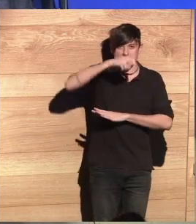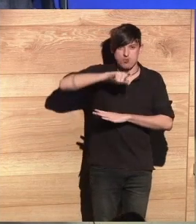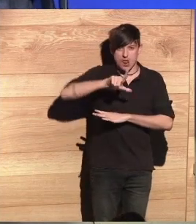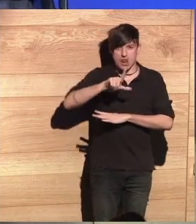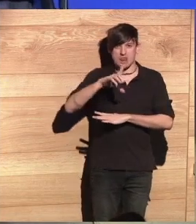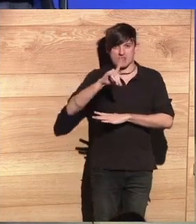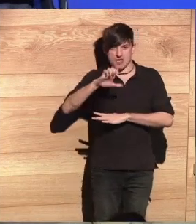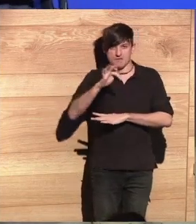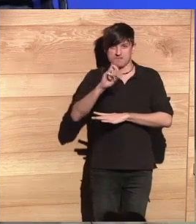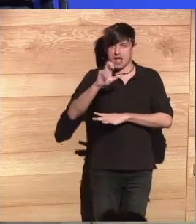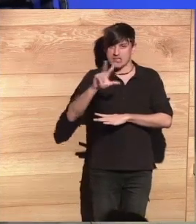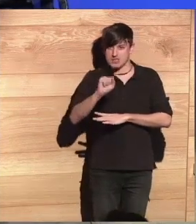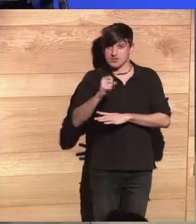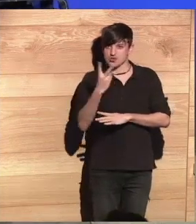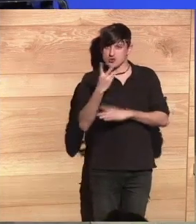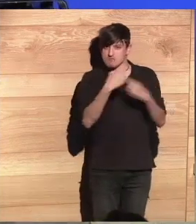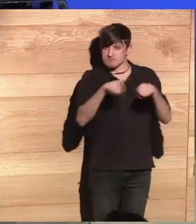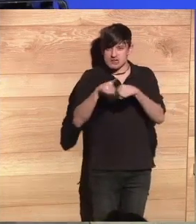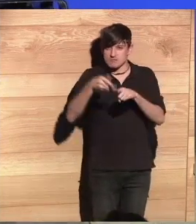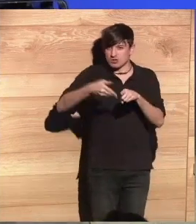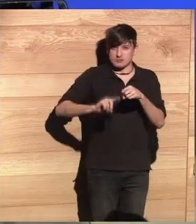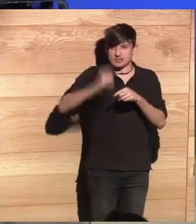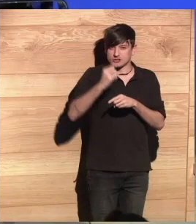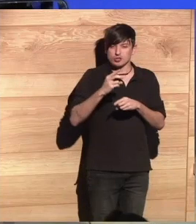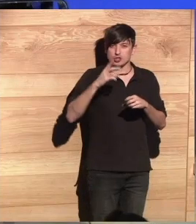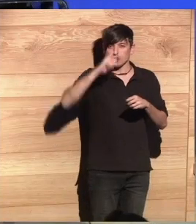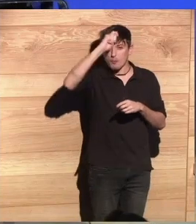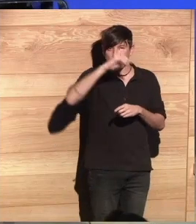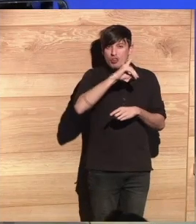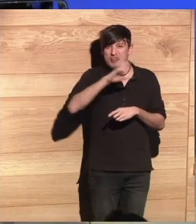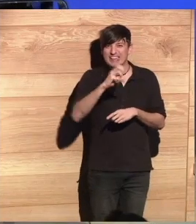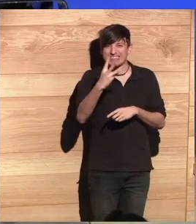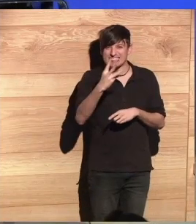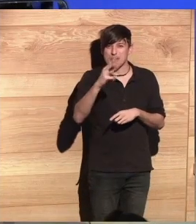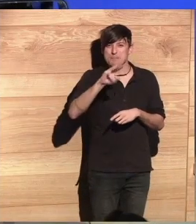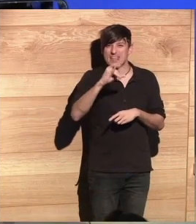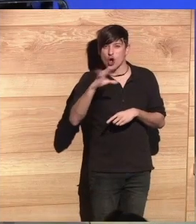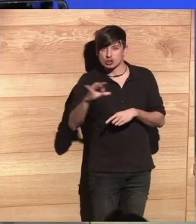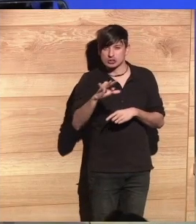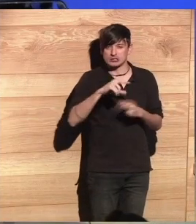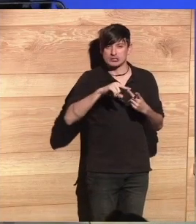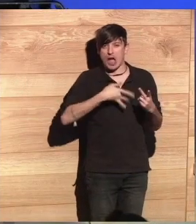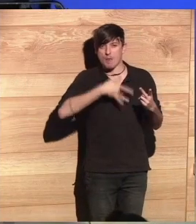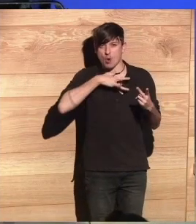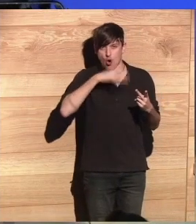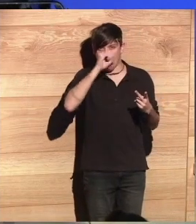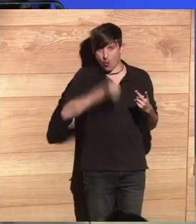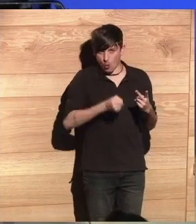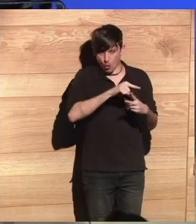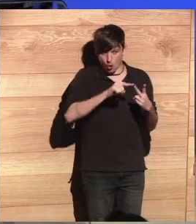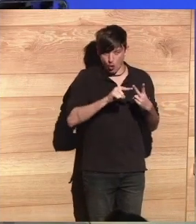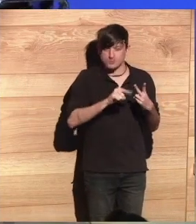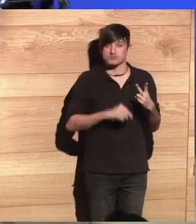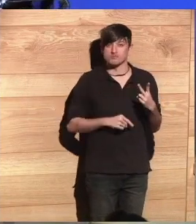sus dos obras más importantes, obras universales, El sombrero de tres picos, El amor brujo, que bueno, forman parte ya casi